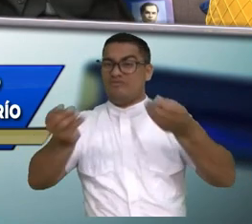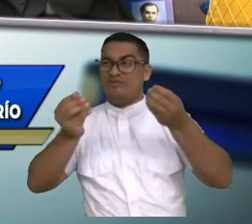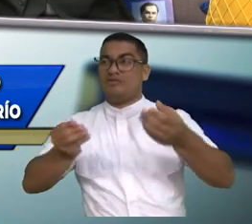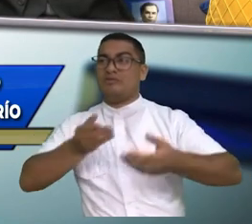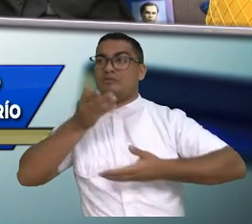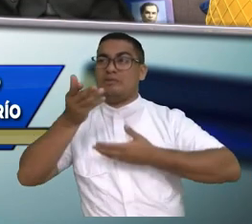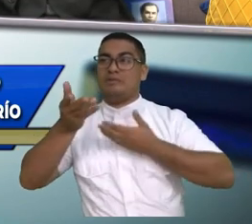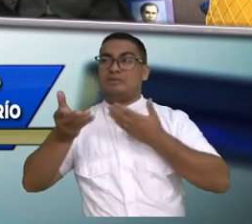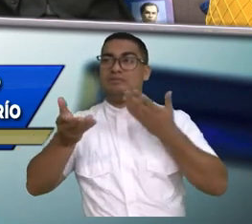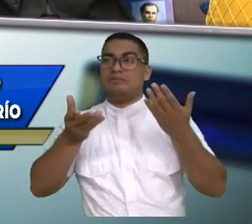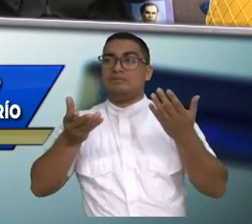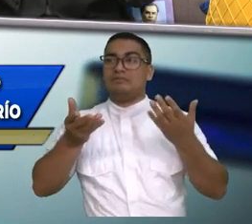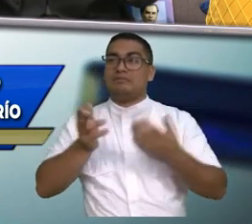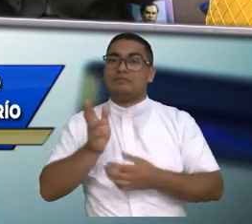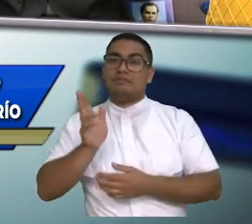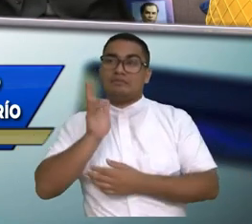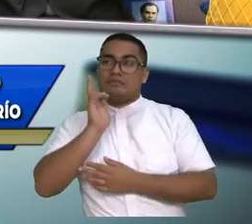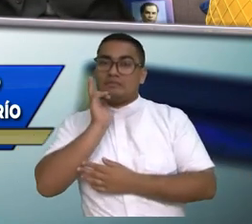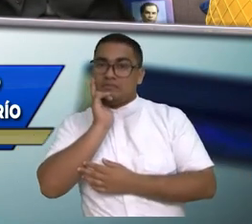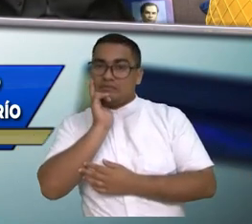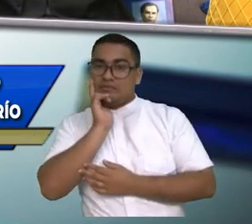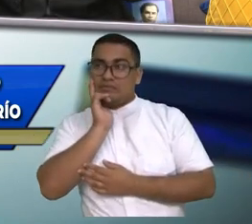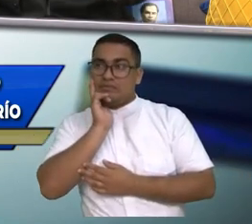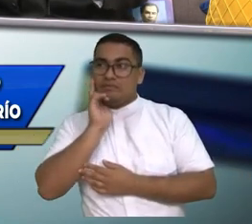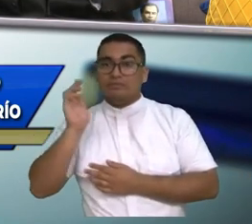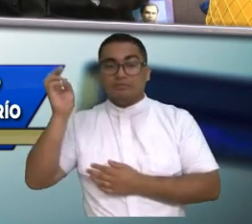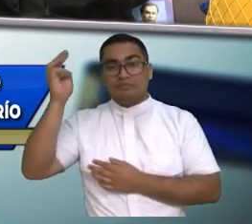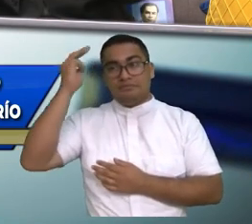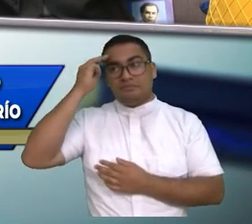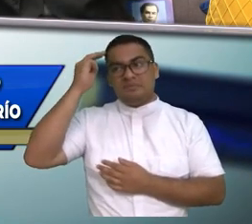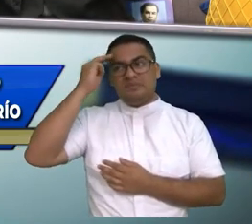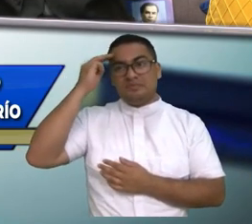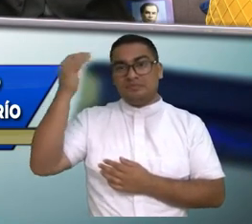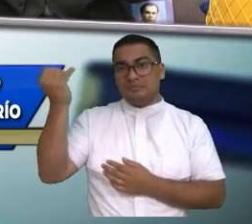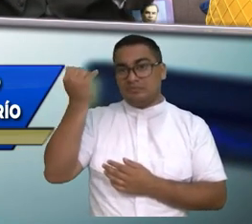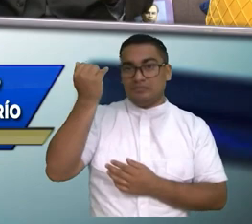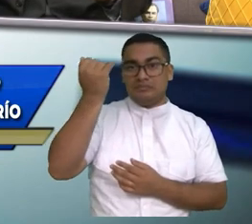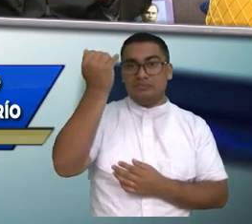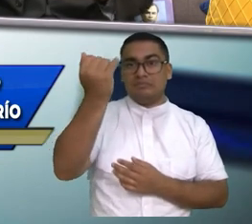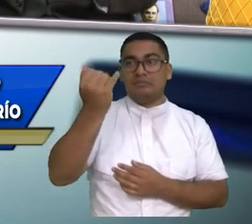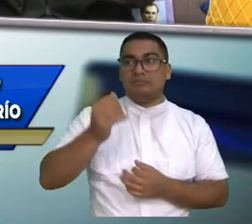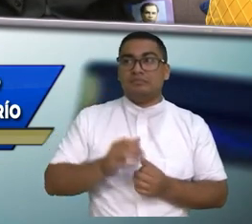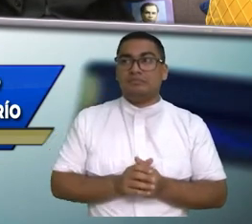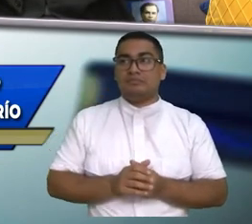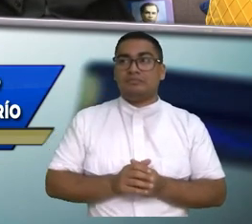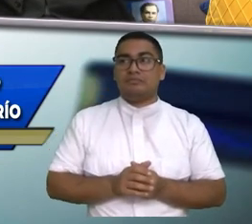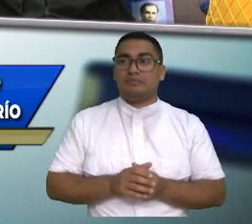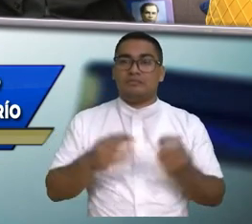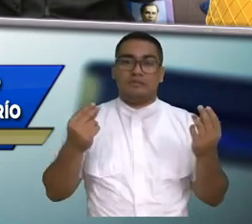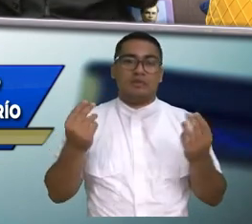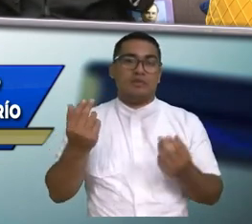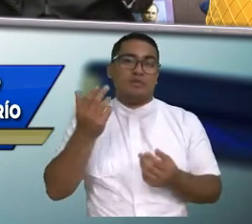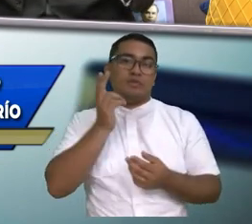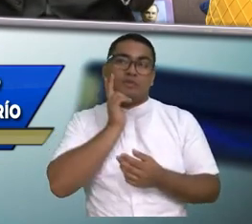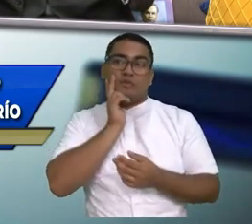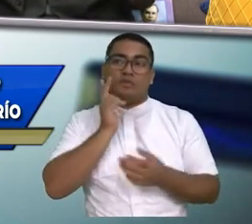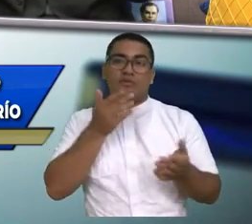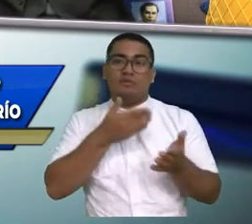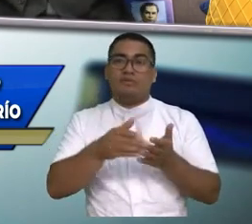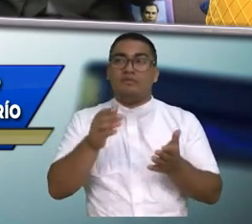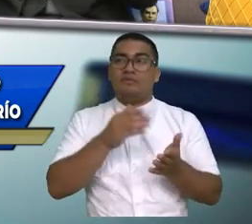declamándole. Darío, que tenía una mente privilegiada y una superdotada memoria y una facilidad para hacer